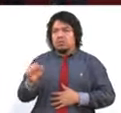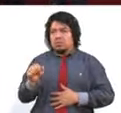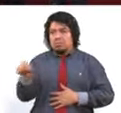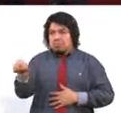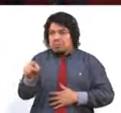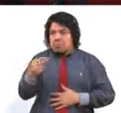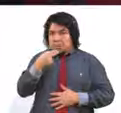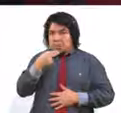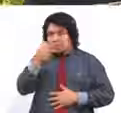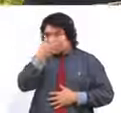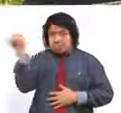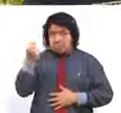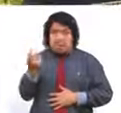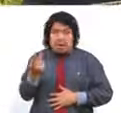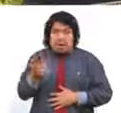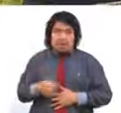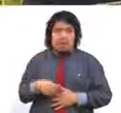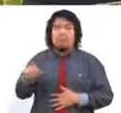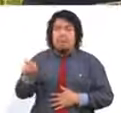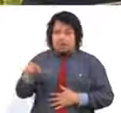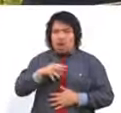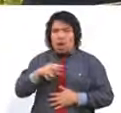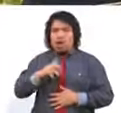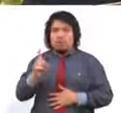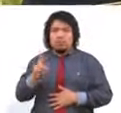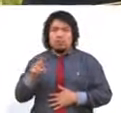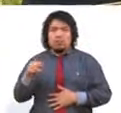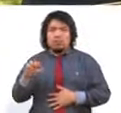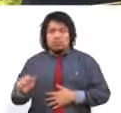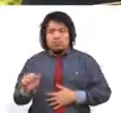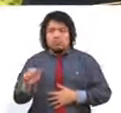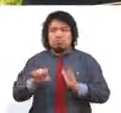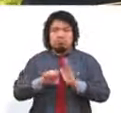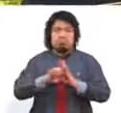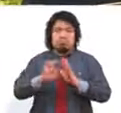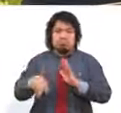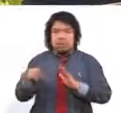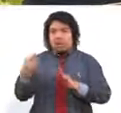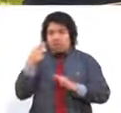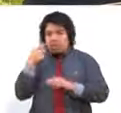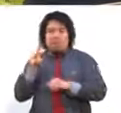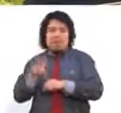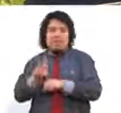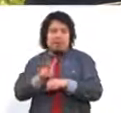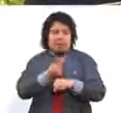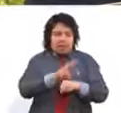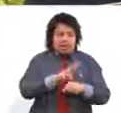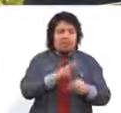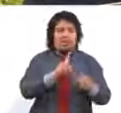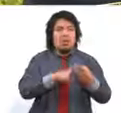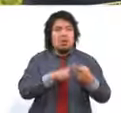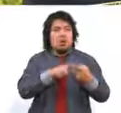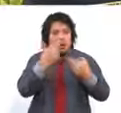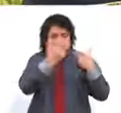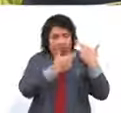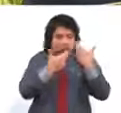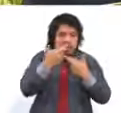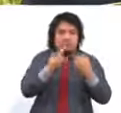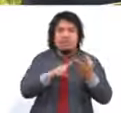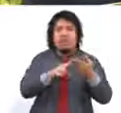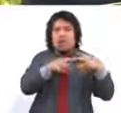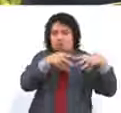le den para investigación. Sabemos que tienen mucho uso, por ejemplo, en patrullaje como tal, en monitoreo, en